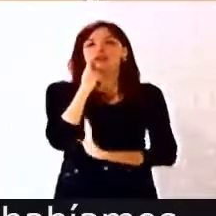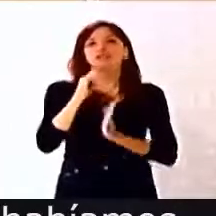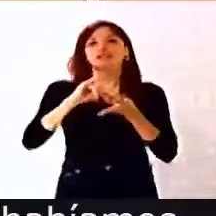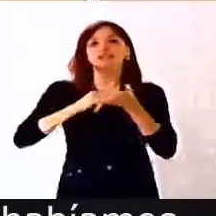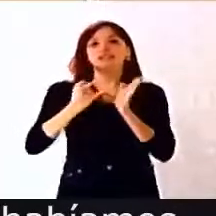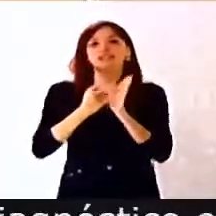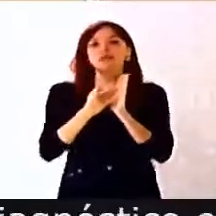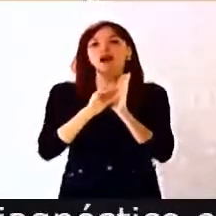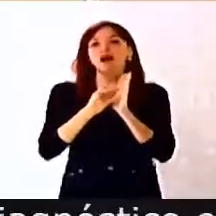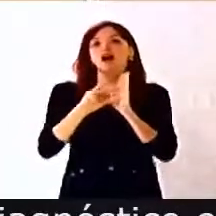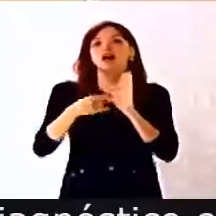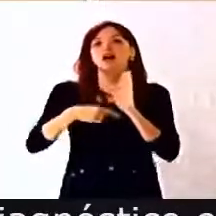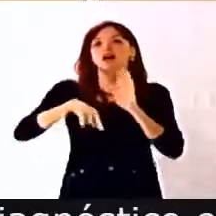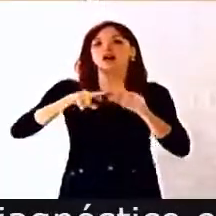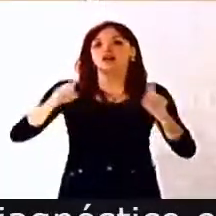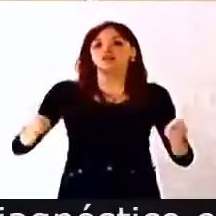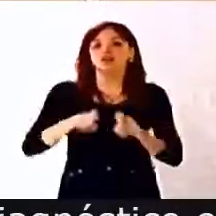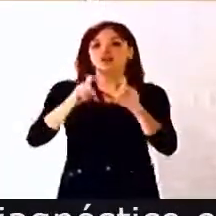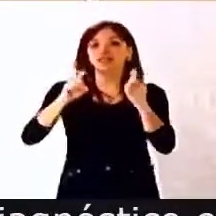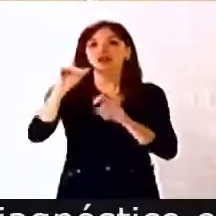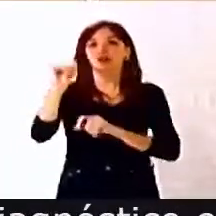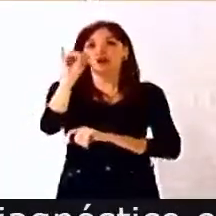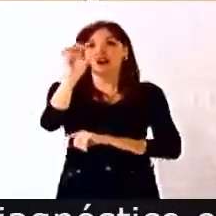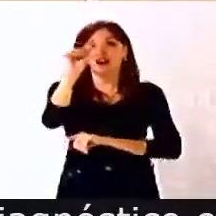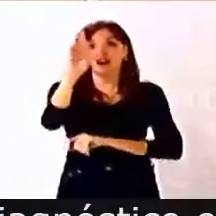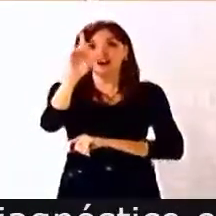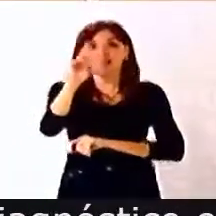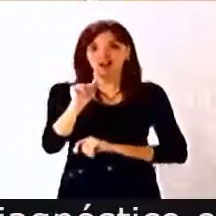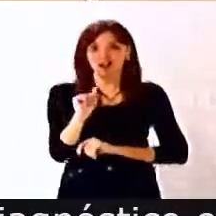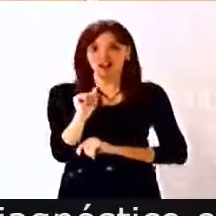información de Jara, con lo cual nos permite ya